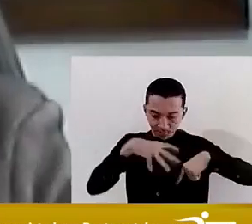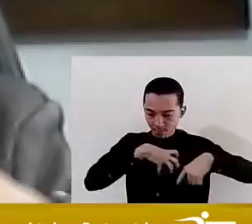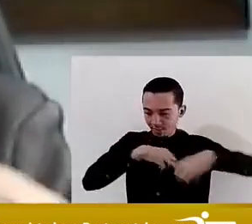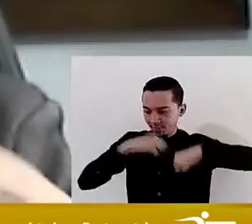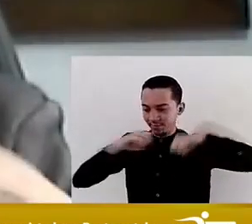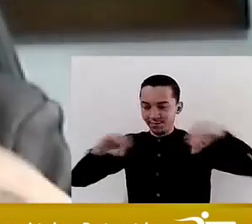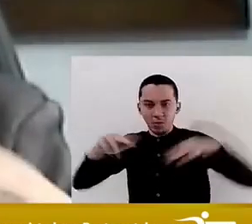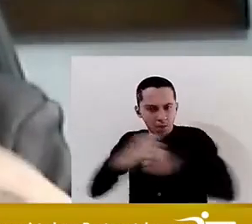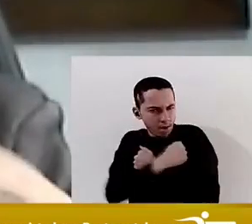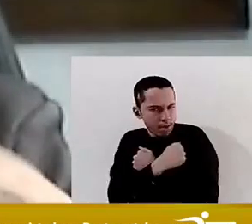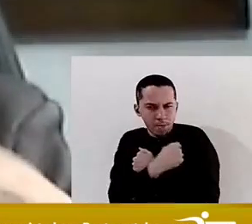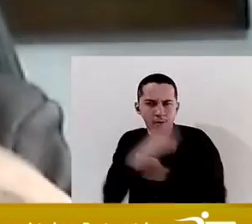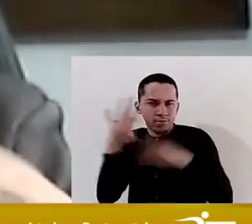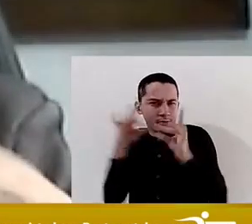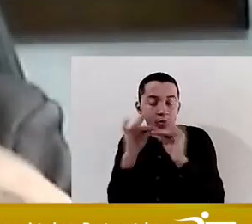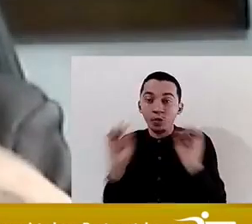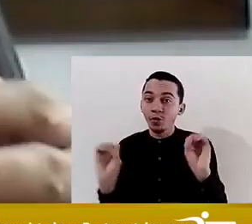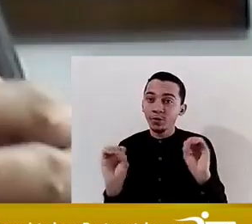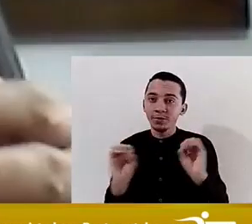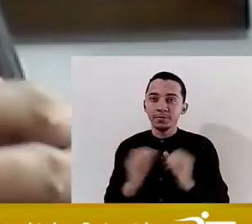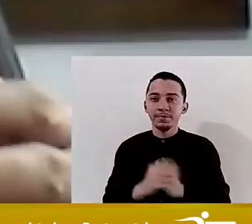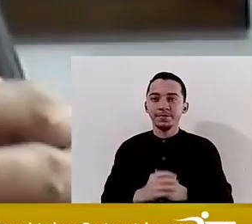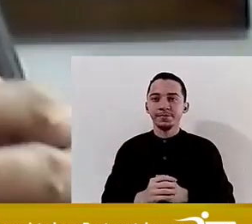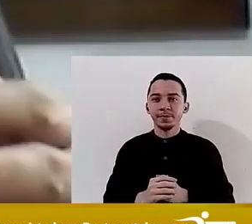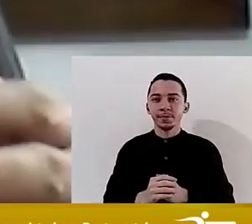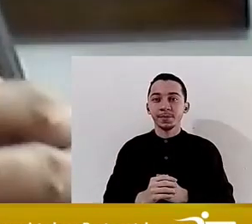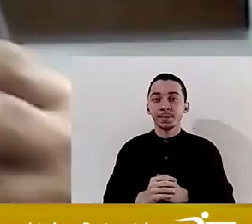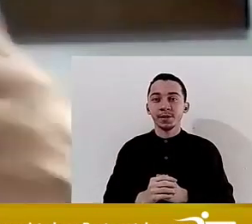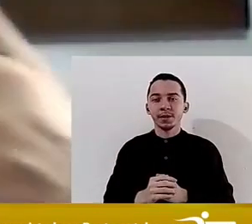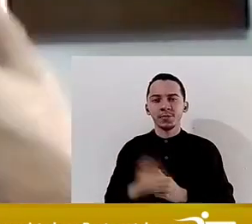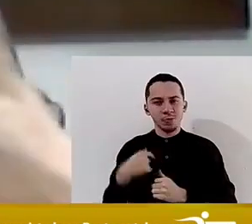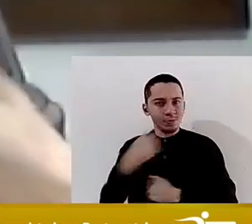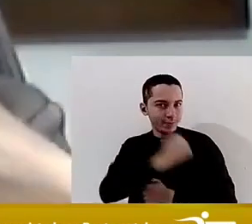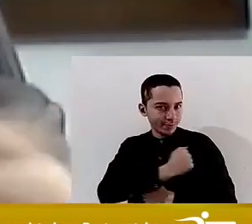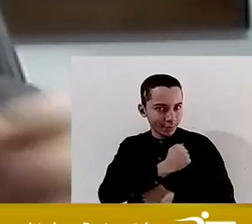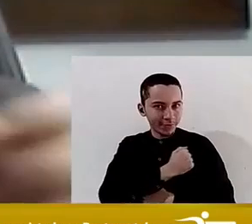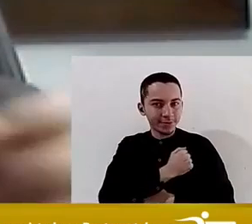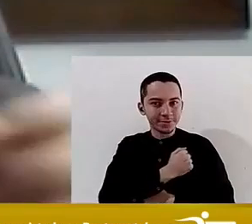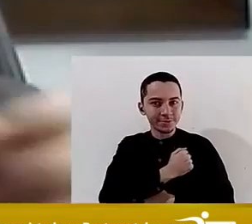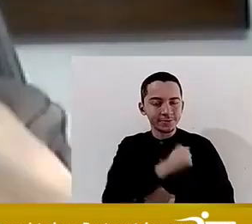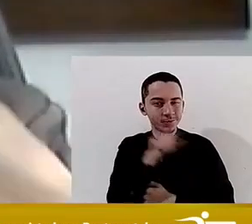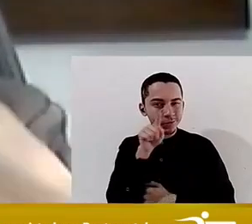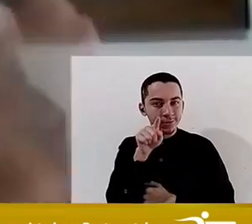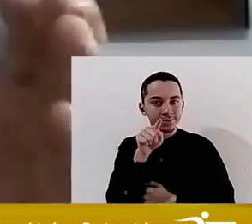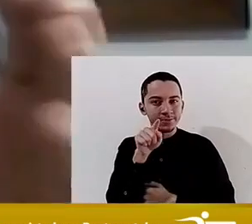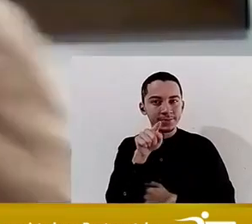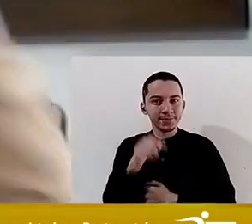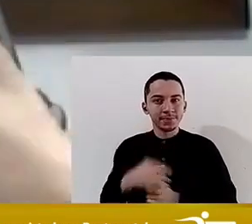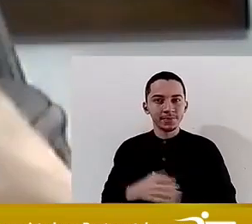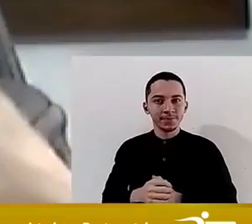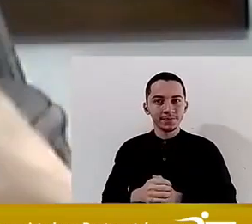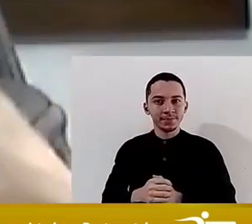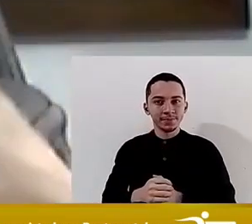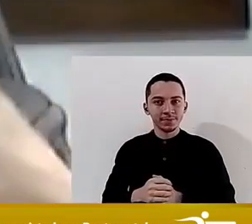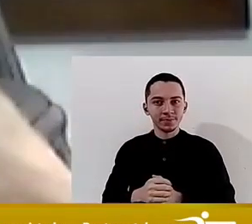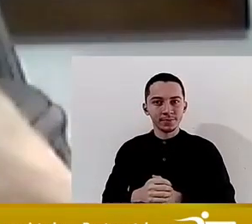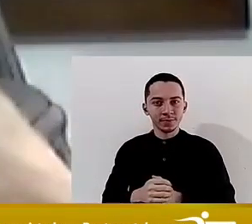Así que yo le pido el favor que coja el rastrillo y empiece a pasarlo por el